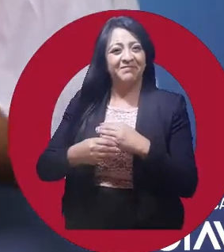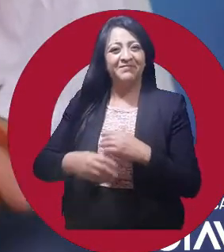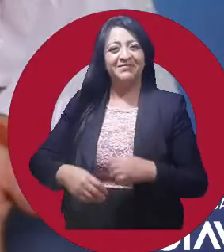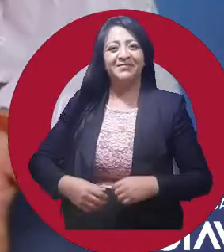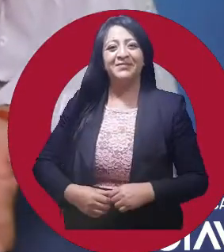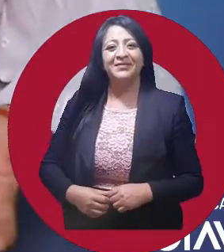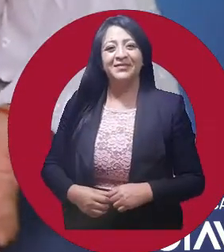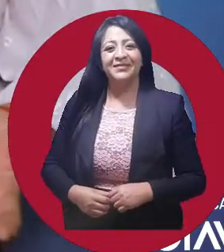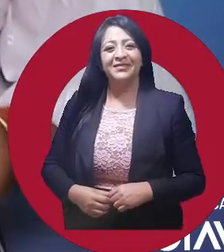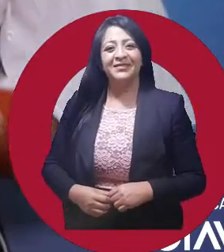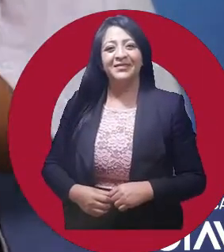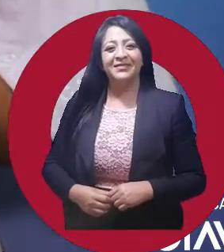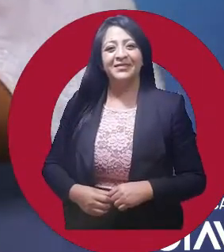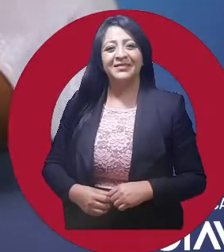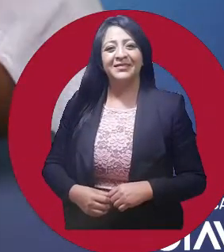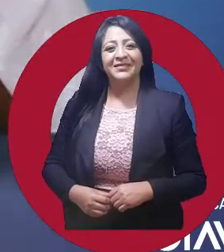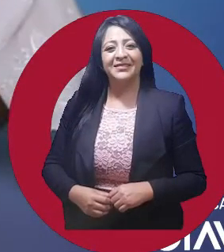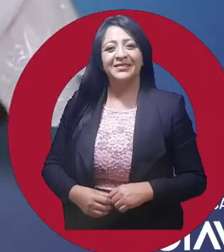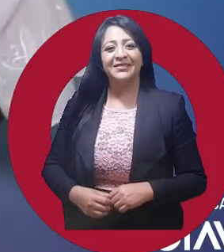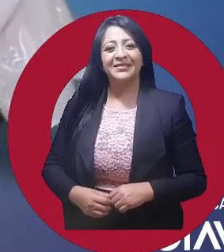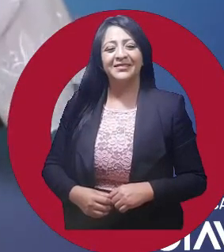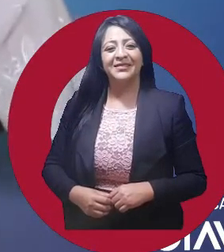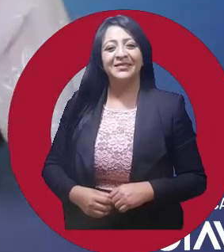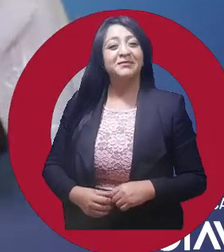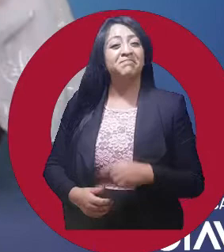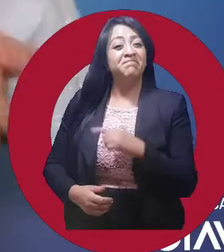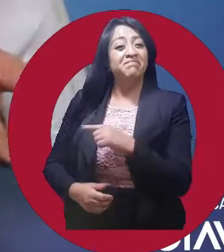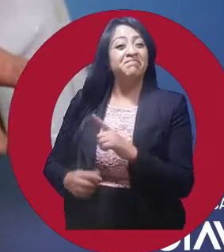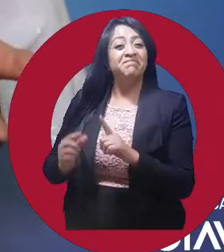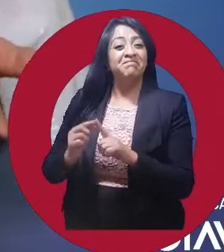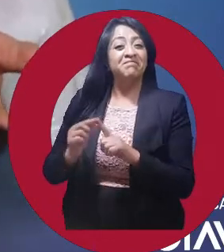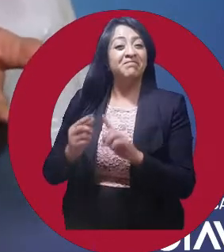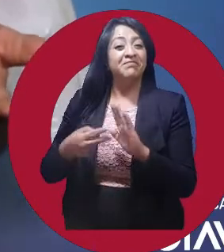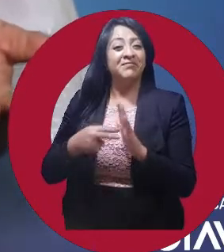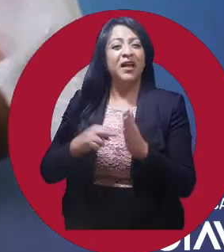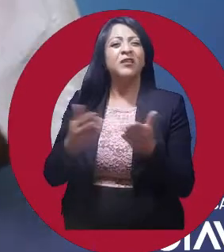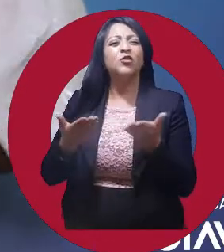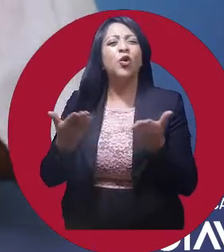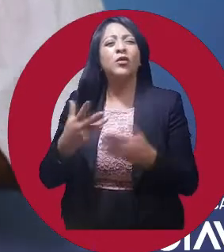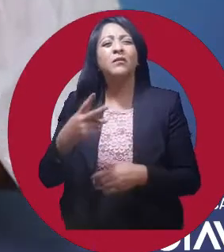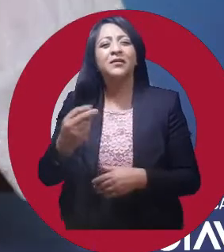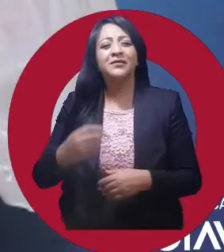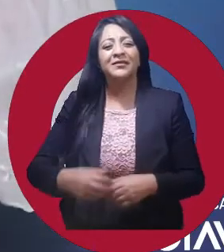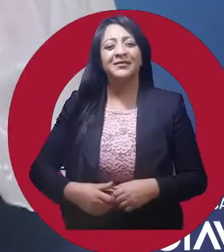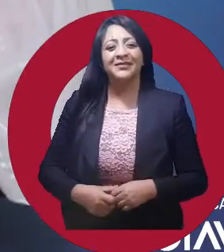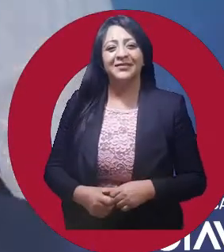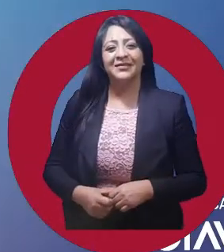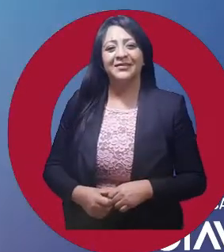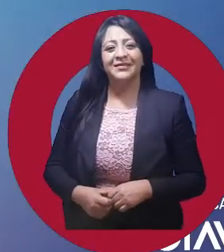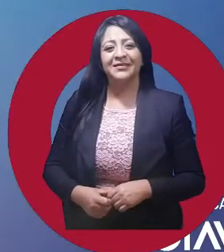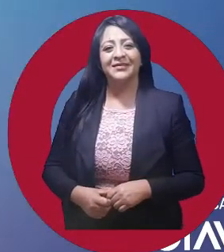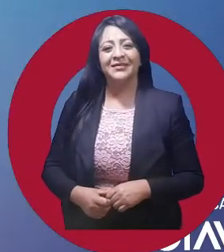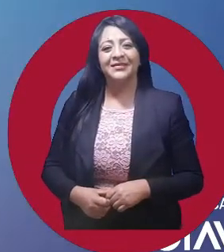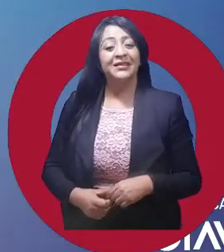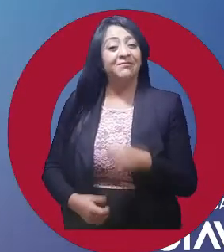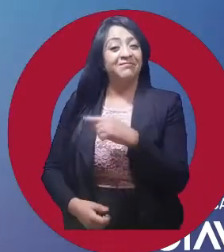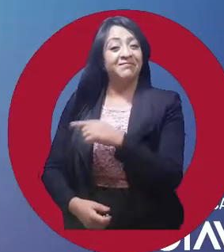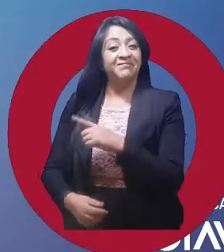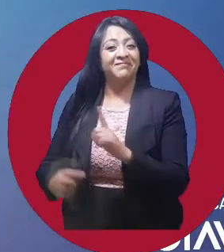cuando vamos caminando. Mayuma. Mayuma es ¿a dónde va?